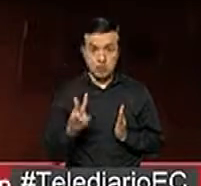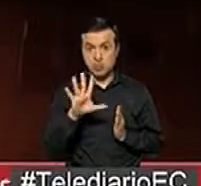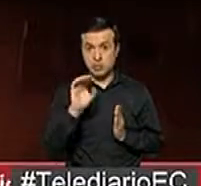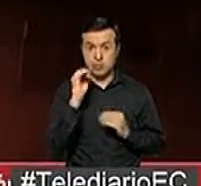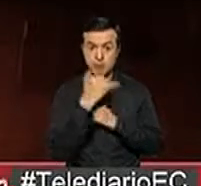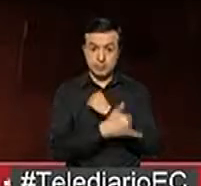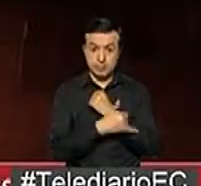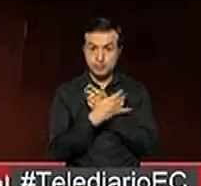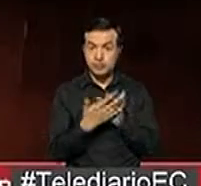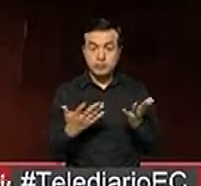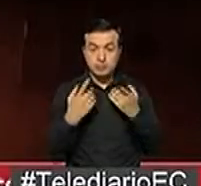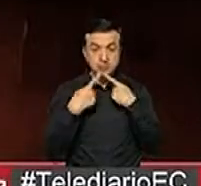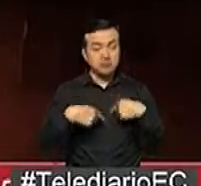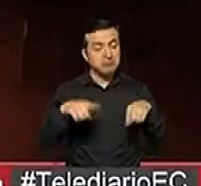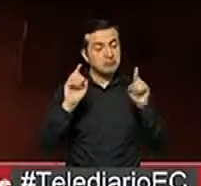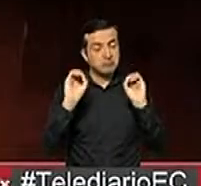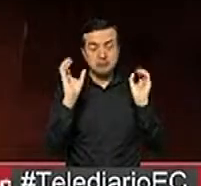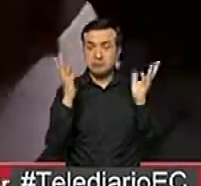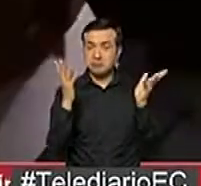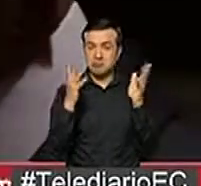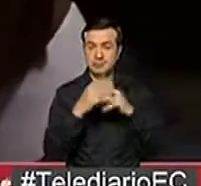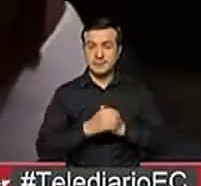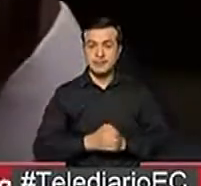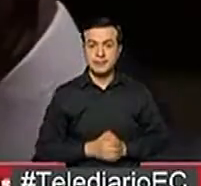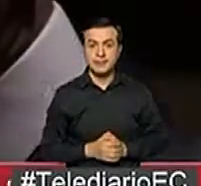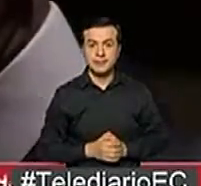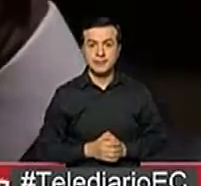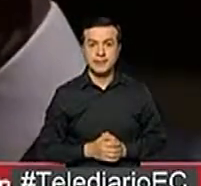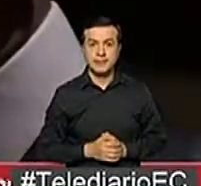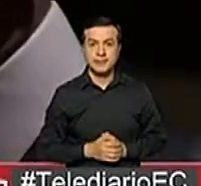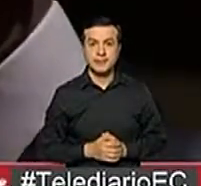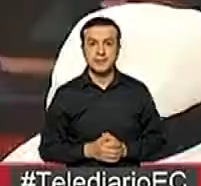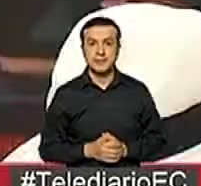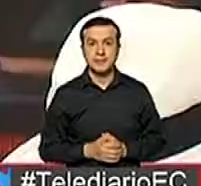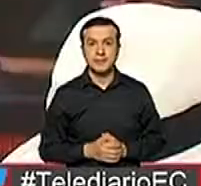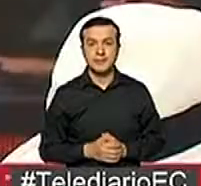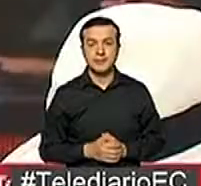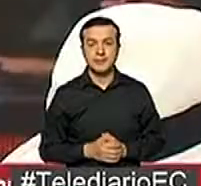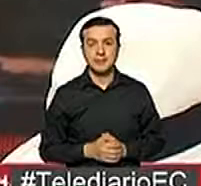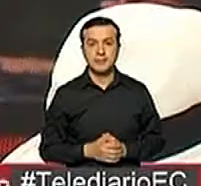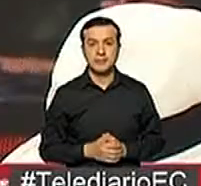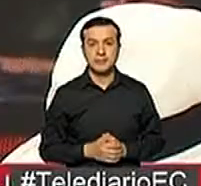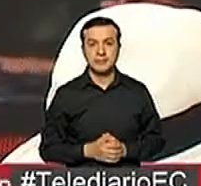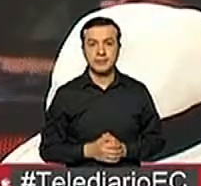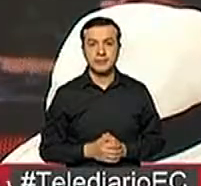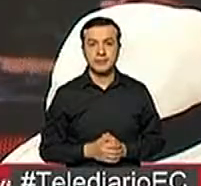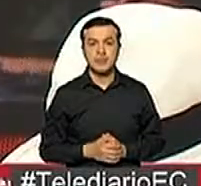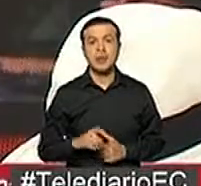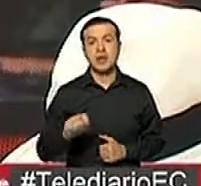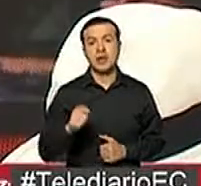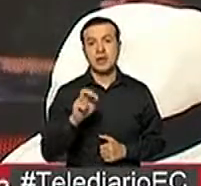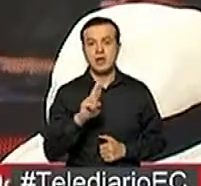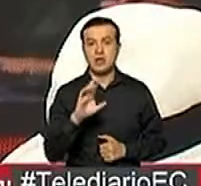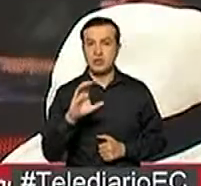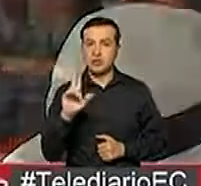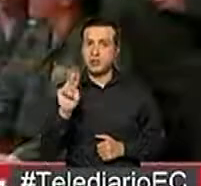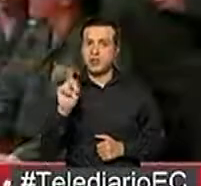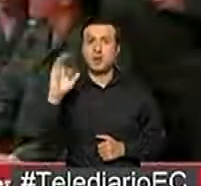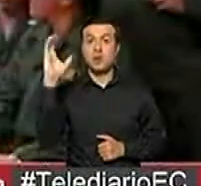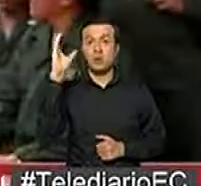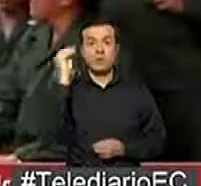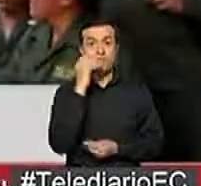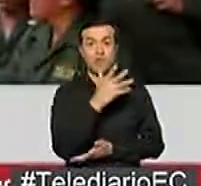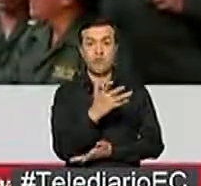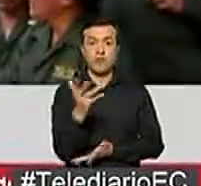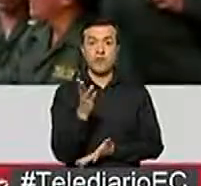50 países, no se ha pronunciado al respecto. Paco Urbina, Medios Públicos. La cadena RCN de Colombia informó que